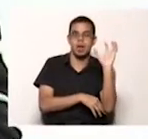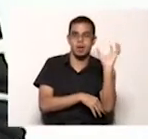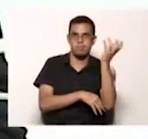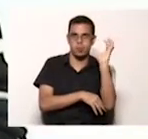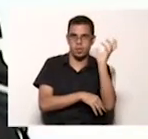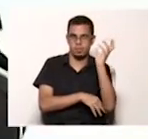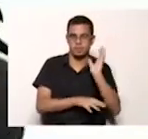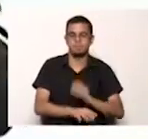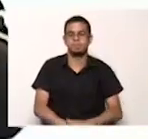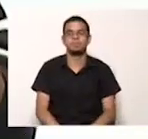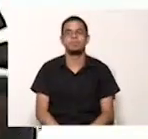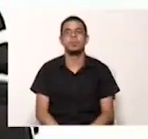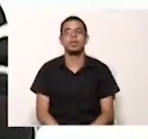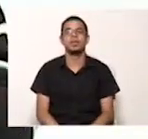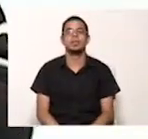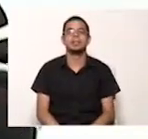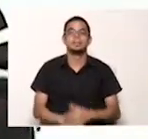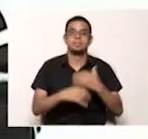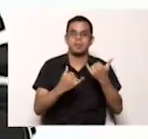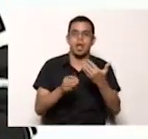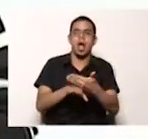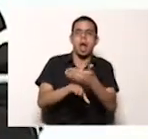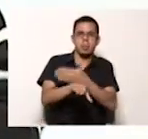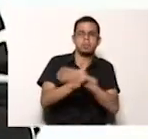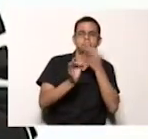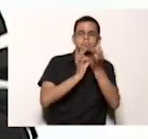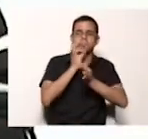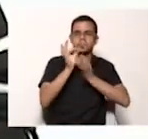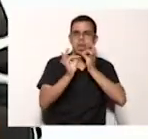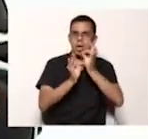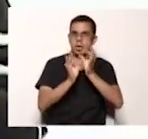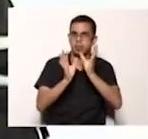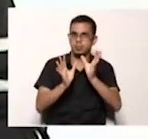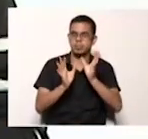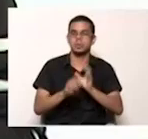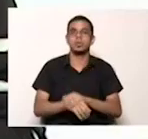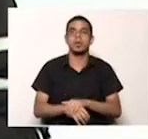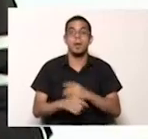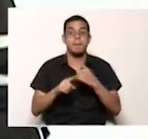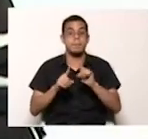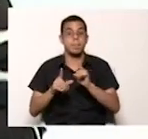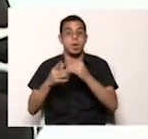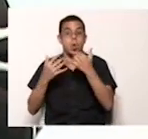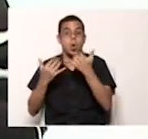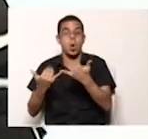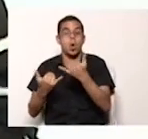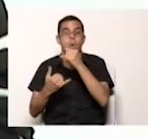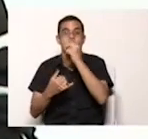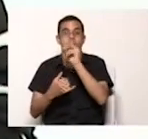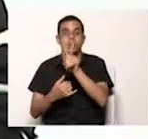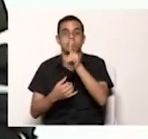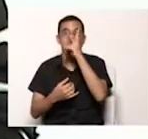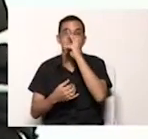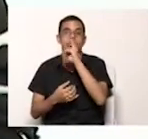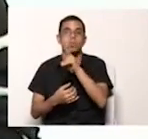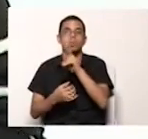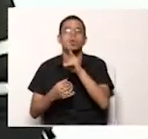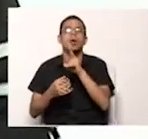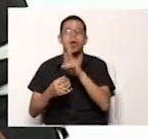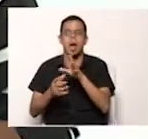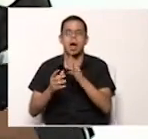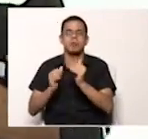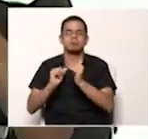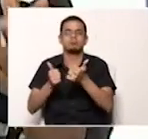conceptos básicos y algunos términos muy básicos e importantes en el calentamiento global. Pero acá en segundo año vamos a profundizar lo que es el cambio